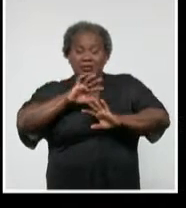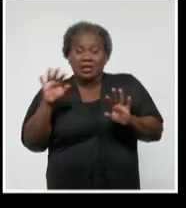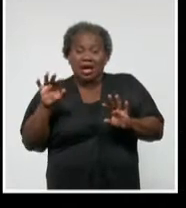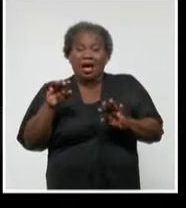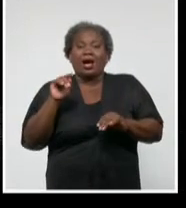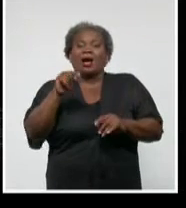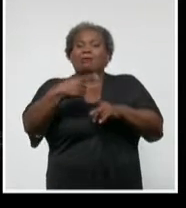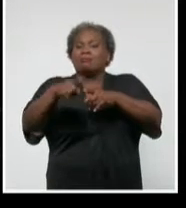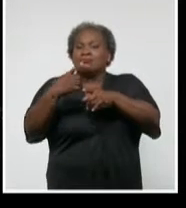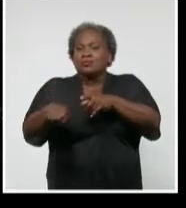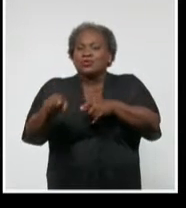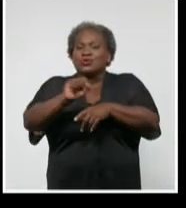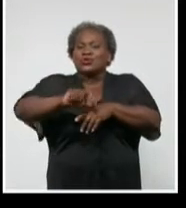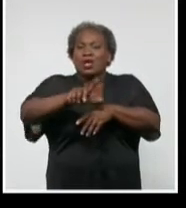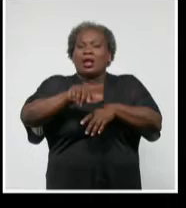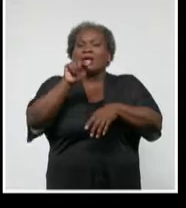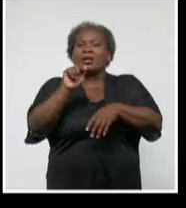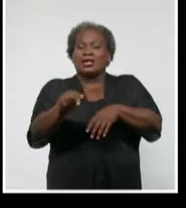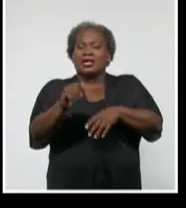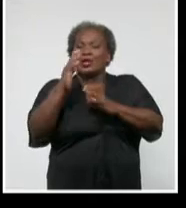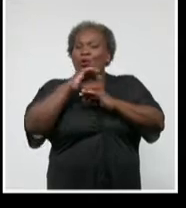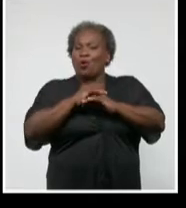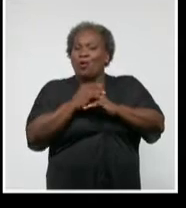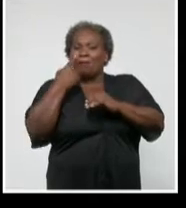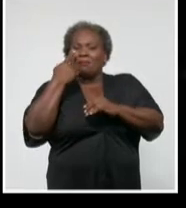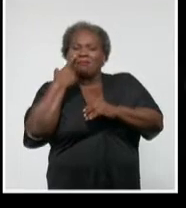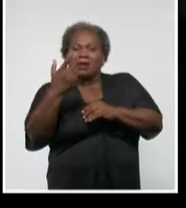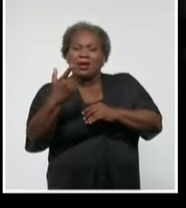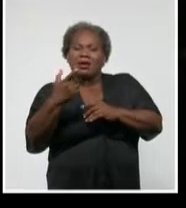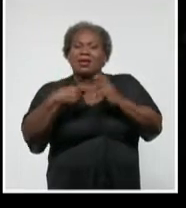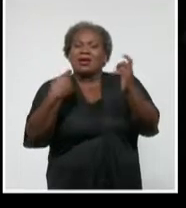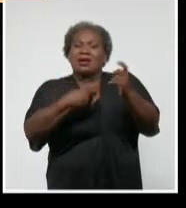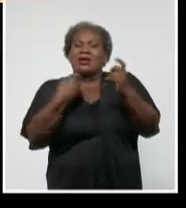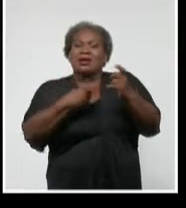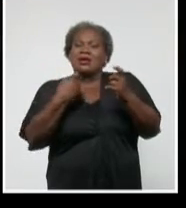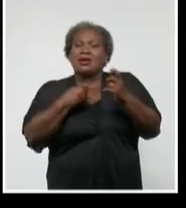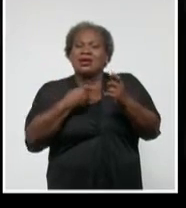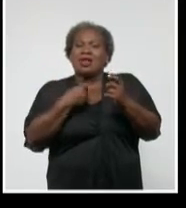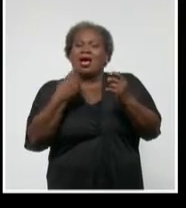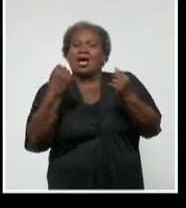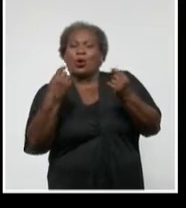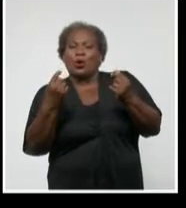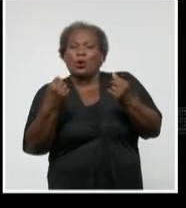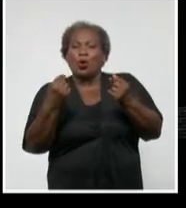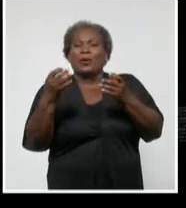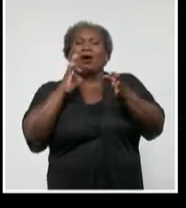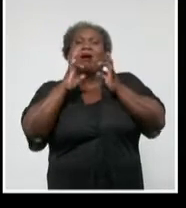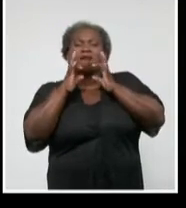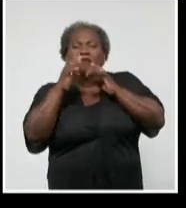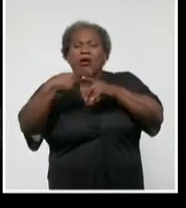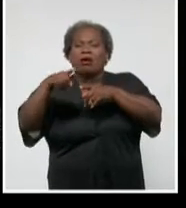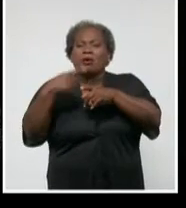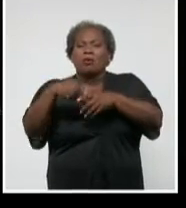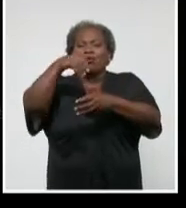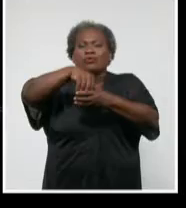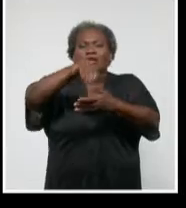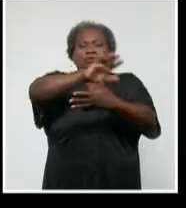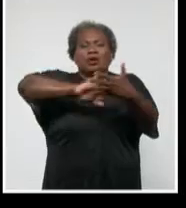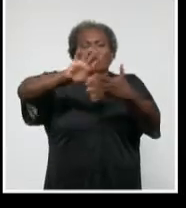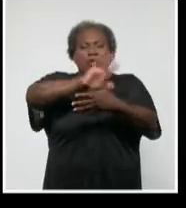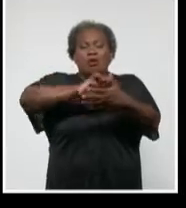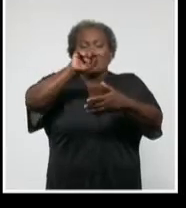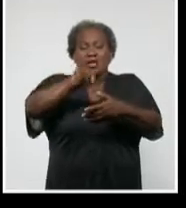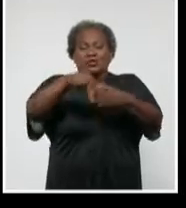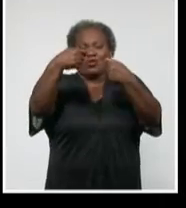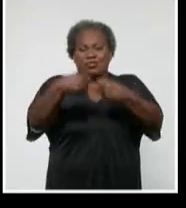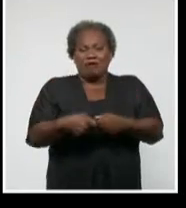y desacreditar la gestión de sus líderes, la guerra económica, mediática, psicológica e interna en la región han definido la estrategia